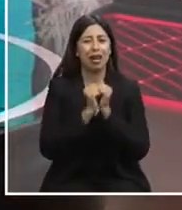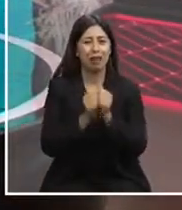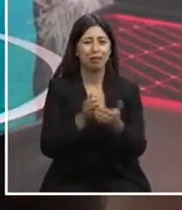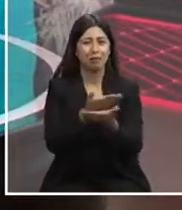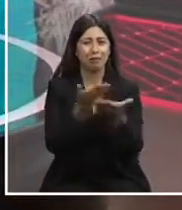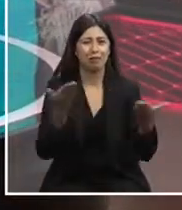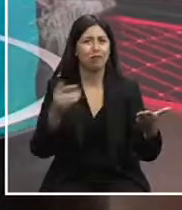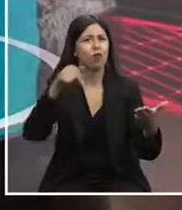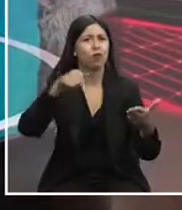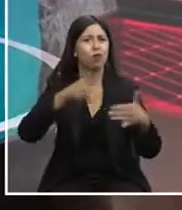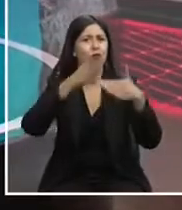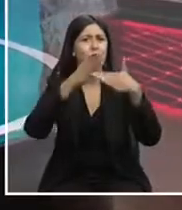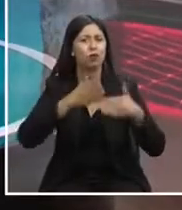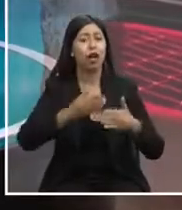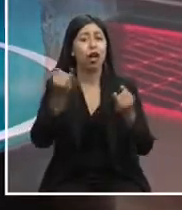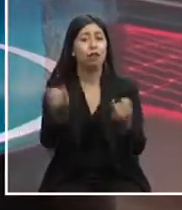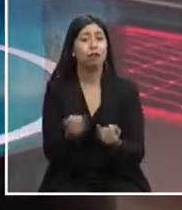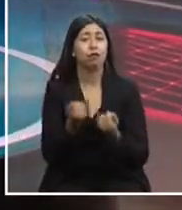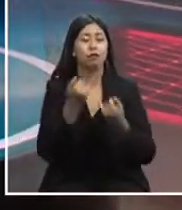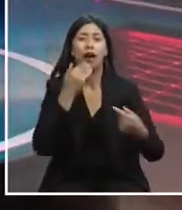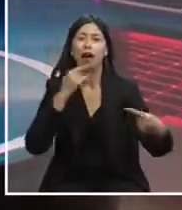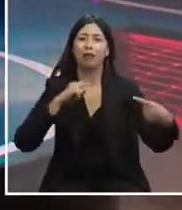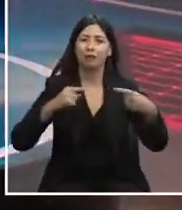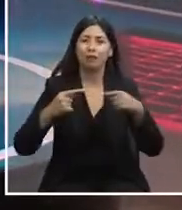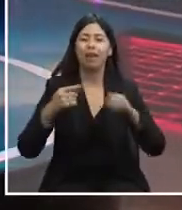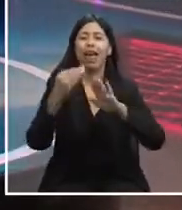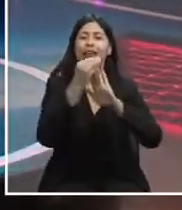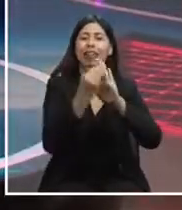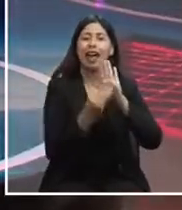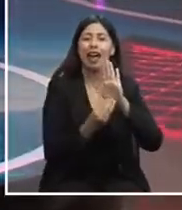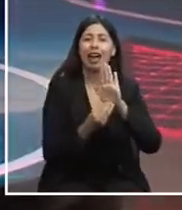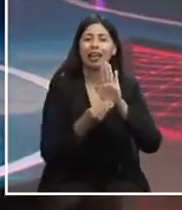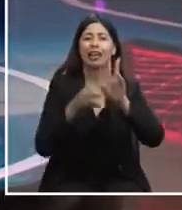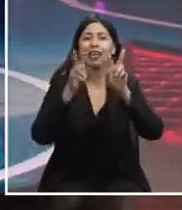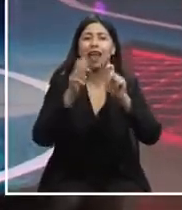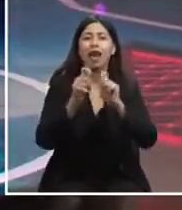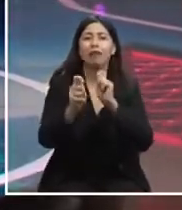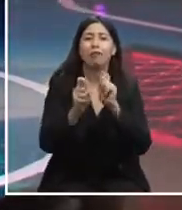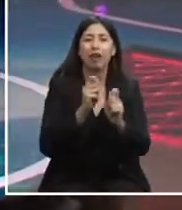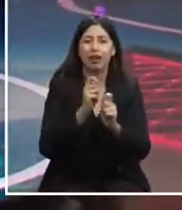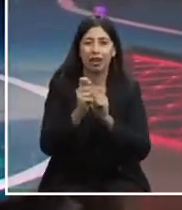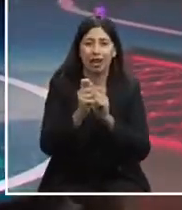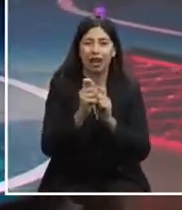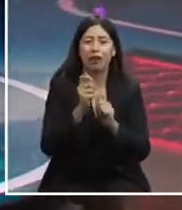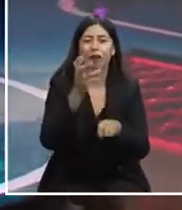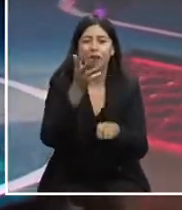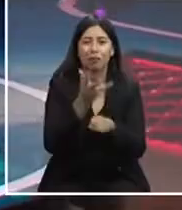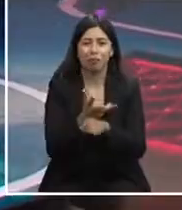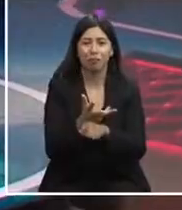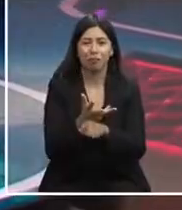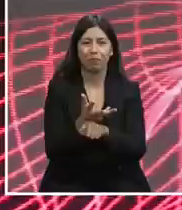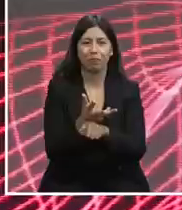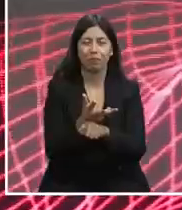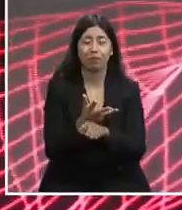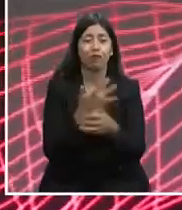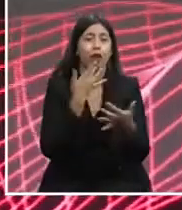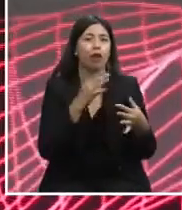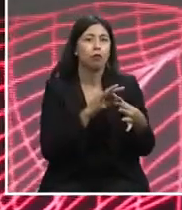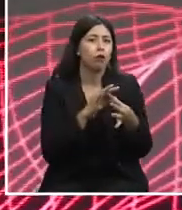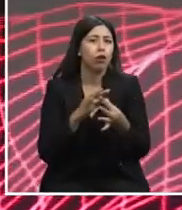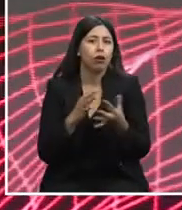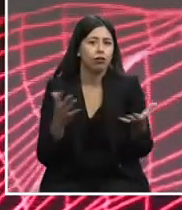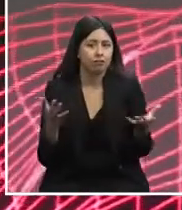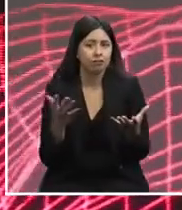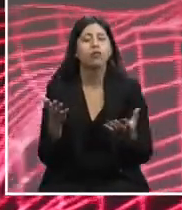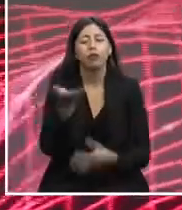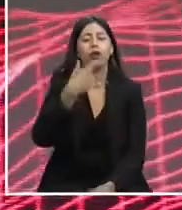debates, información y datos respecto a los riesgos existenciales. Porque sabemos que